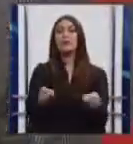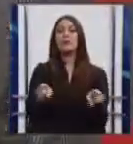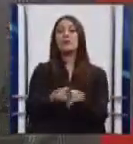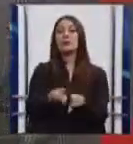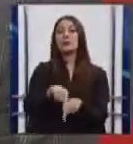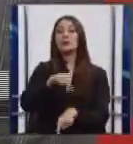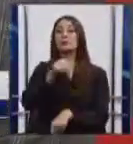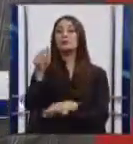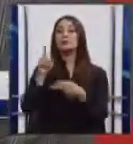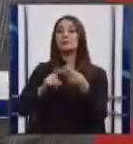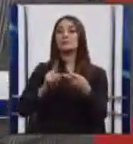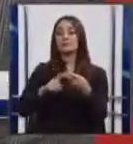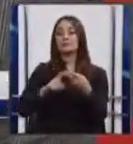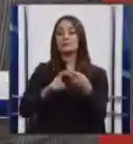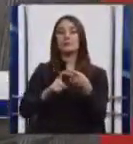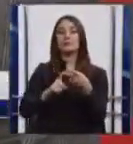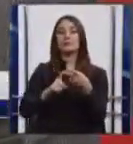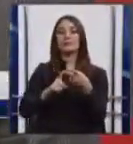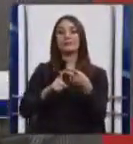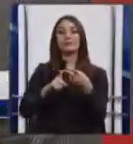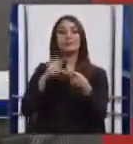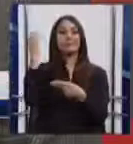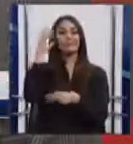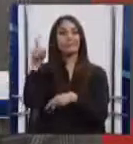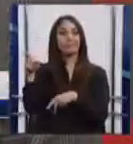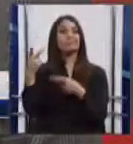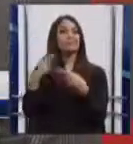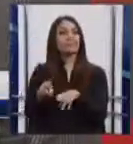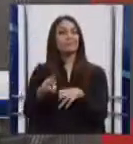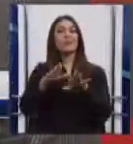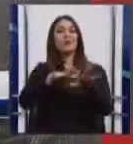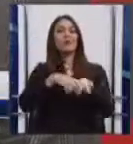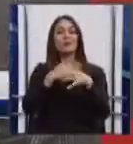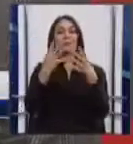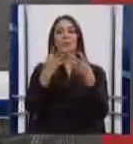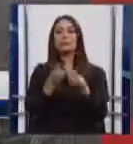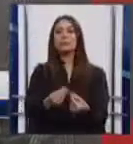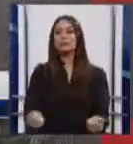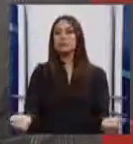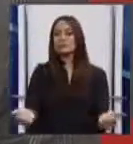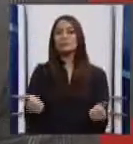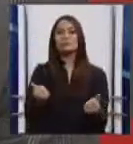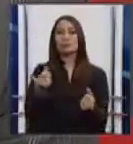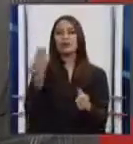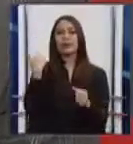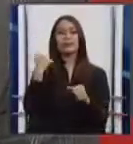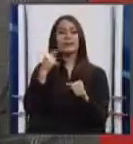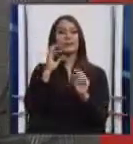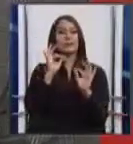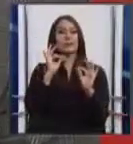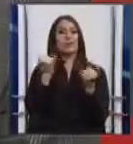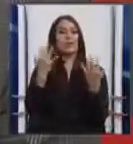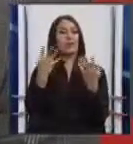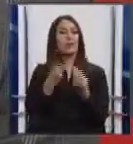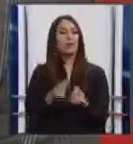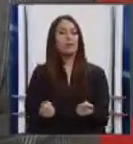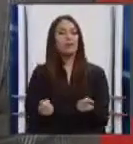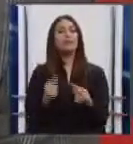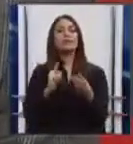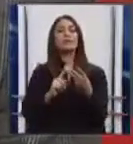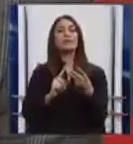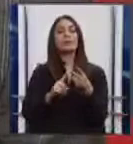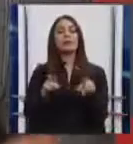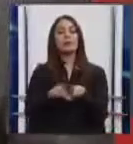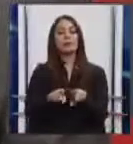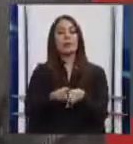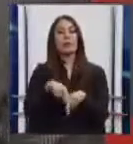pase lo que le ha pasado al país vecino Colombia. Se acabó la agricultura en términos generales. Y al Perú lo que le ha